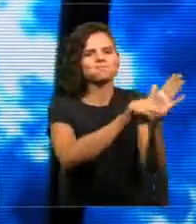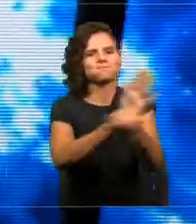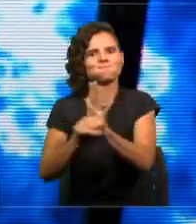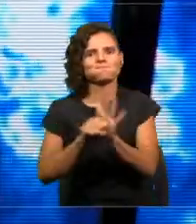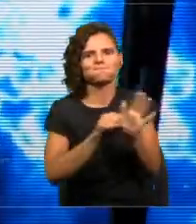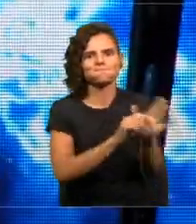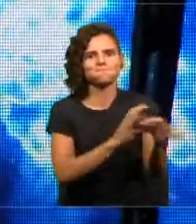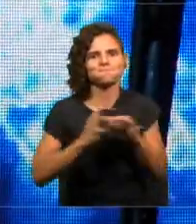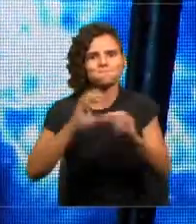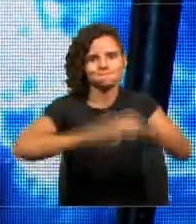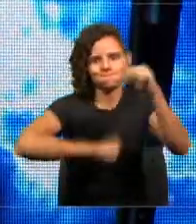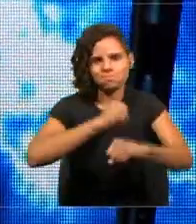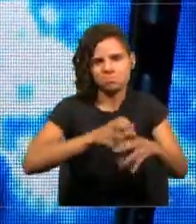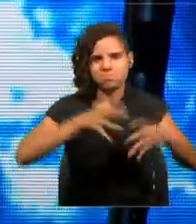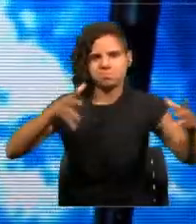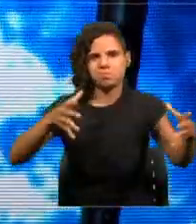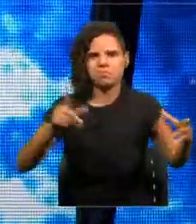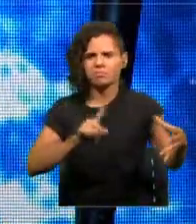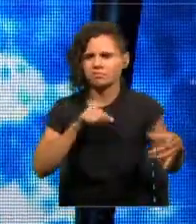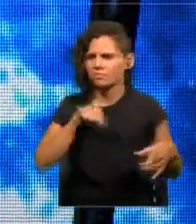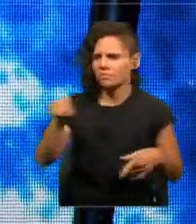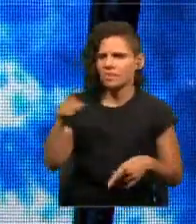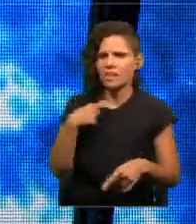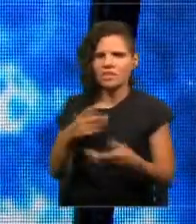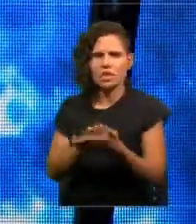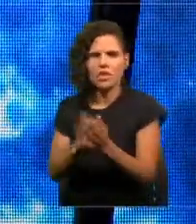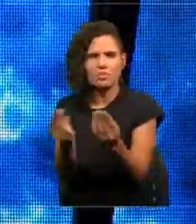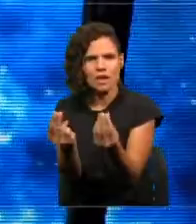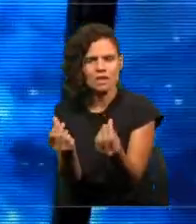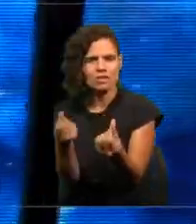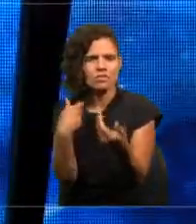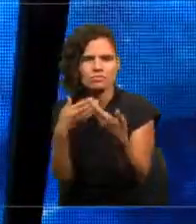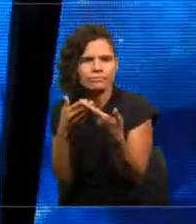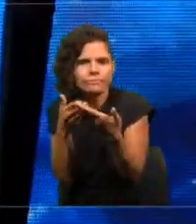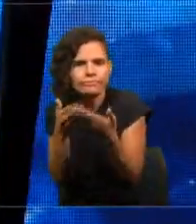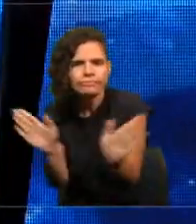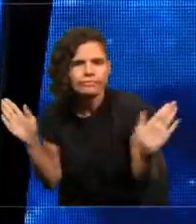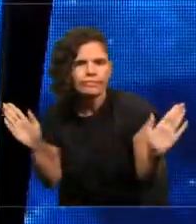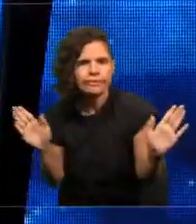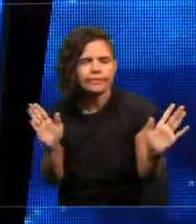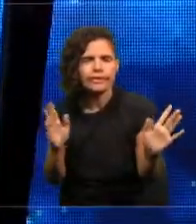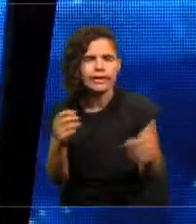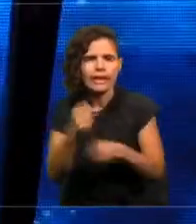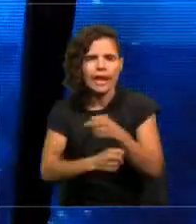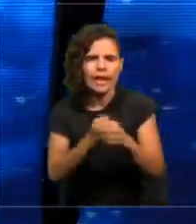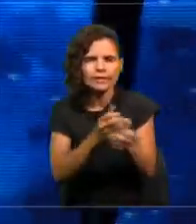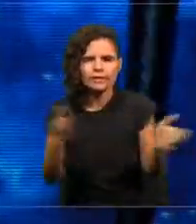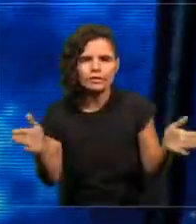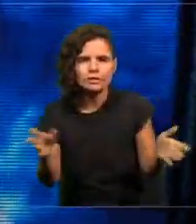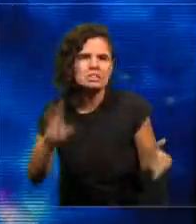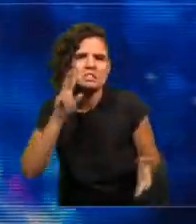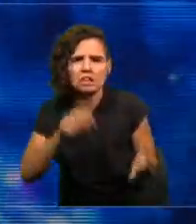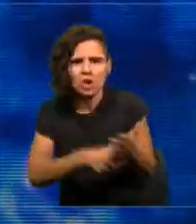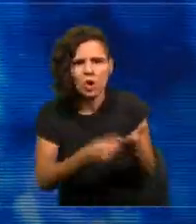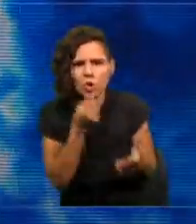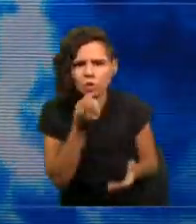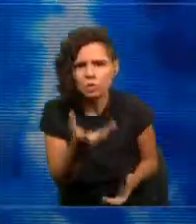y que los precios están disponibles todos los días del año y yo ni siquiera entregó el root